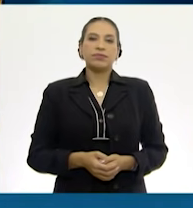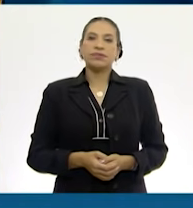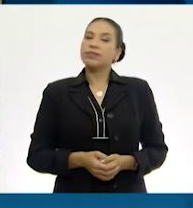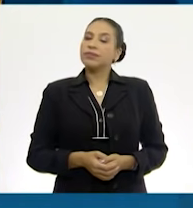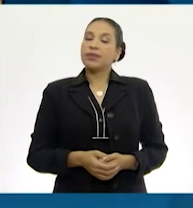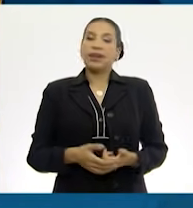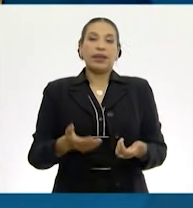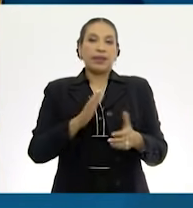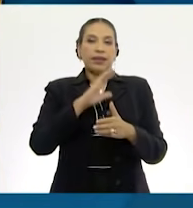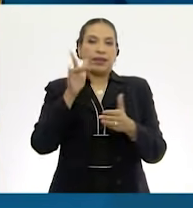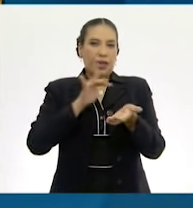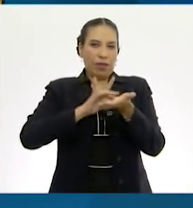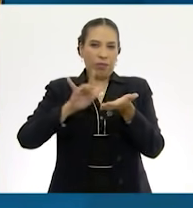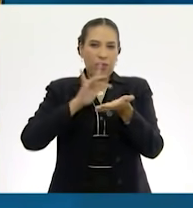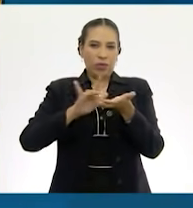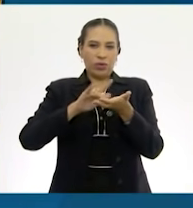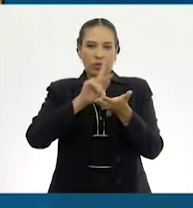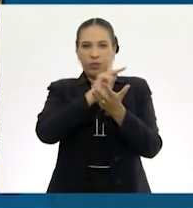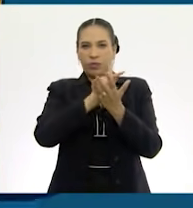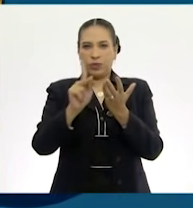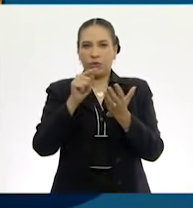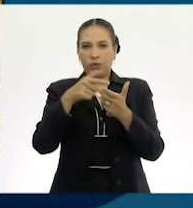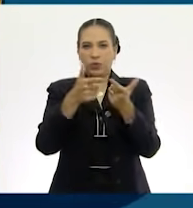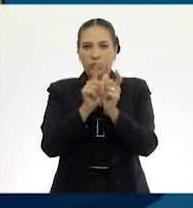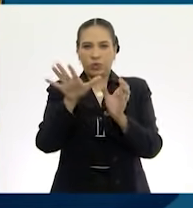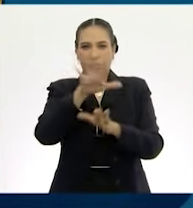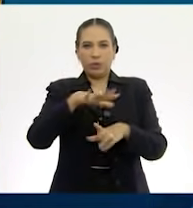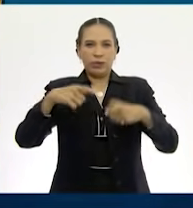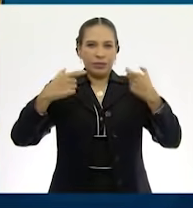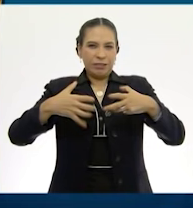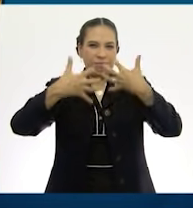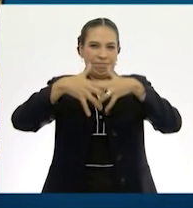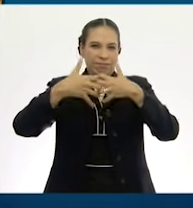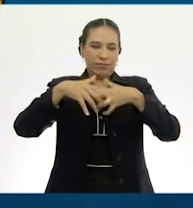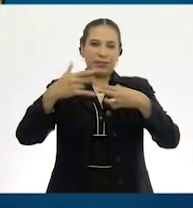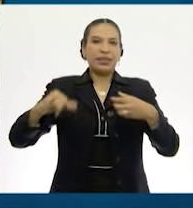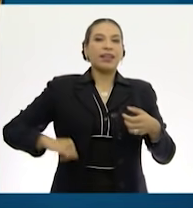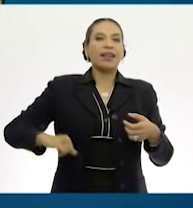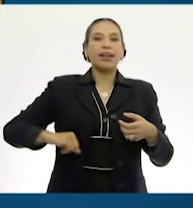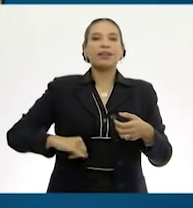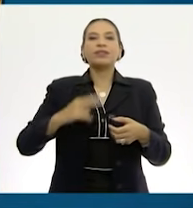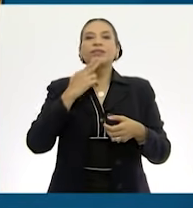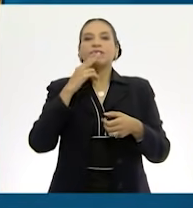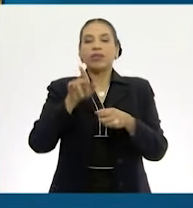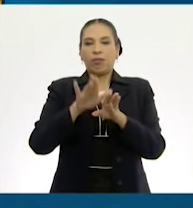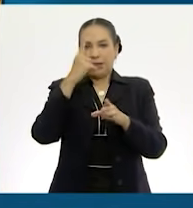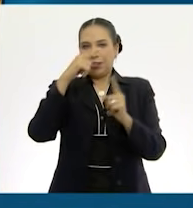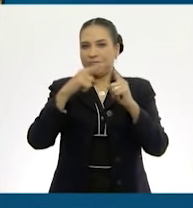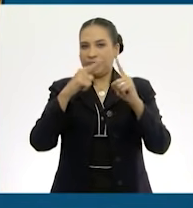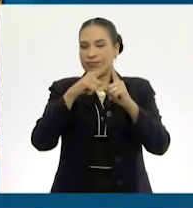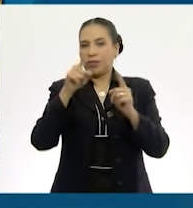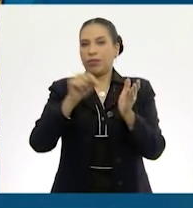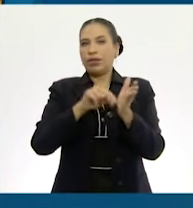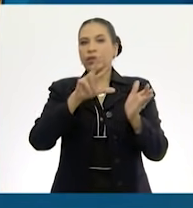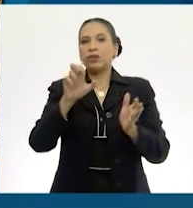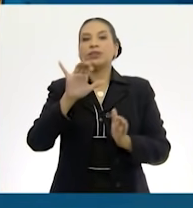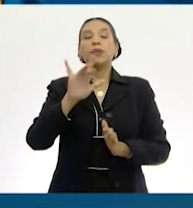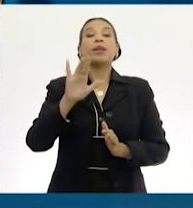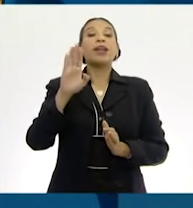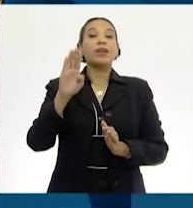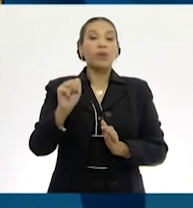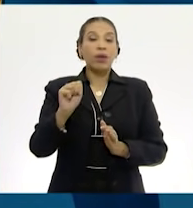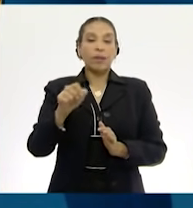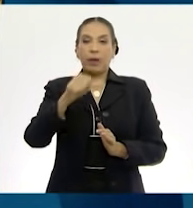Para consolidar el apoyo de los puros y de la clase empresarial, tan interesada en los bienes del clero, en